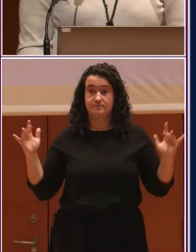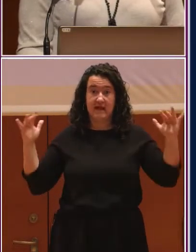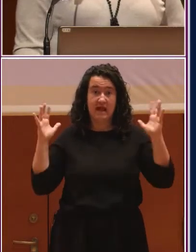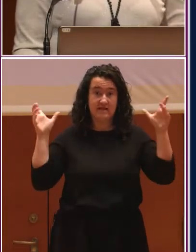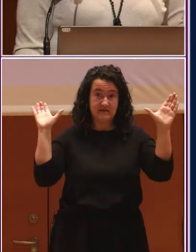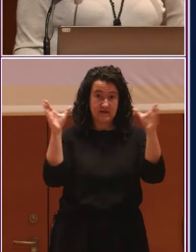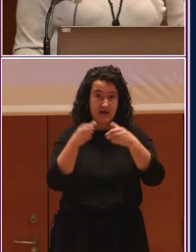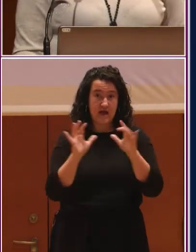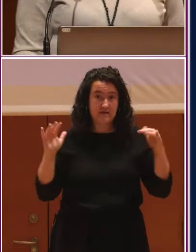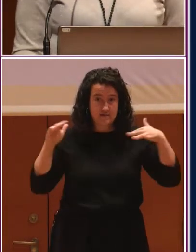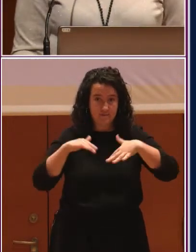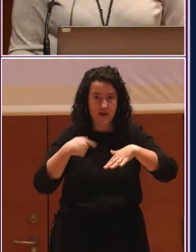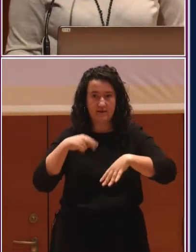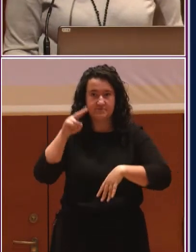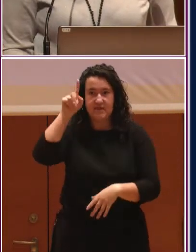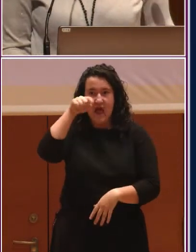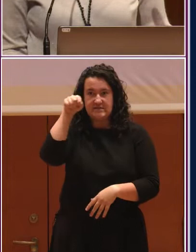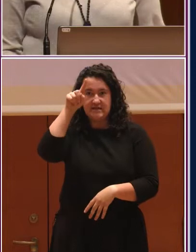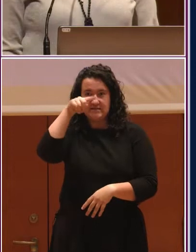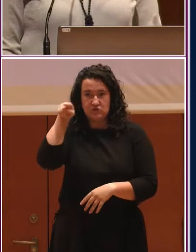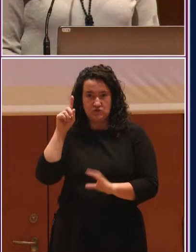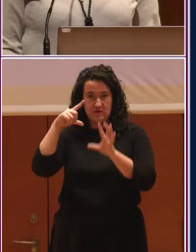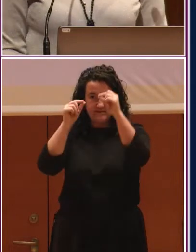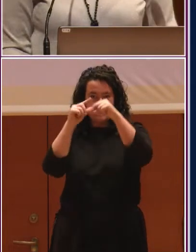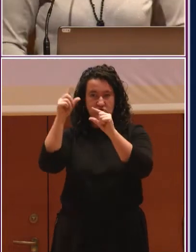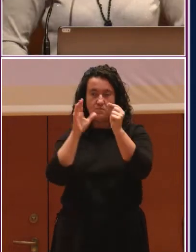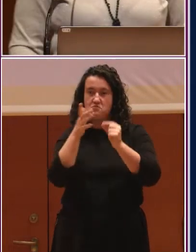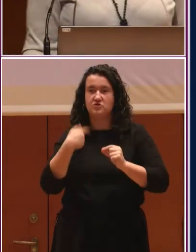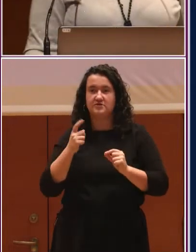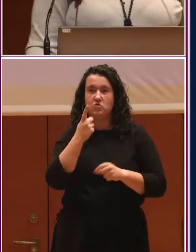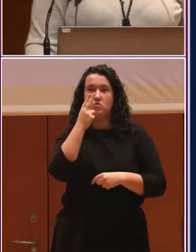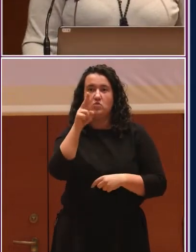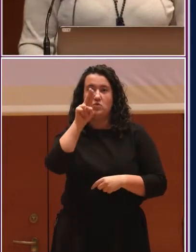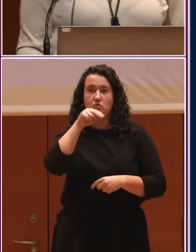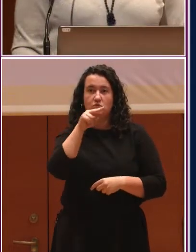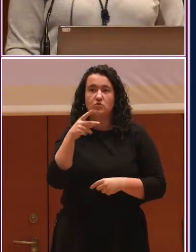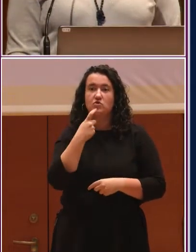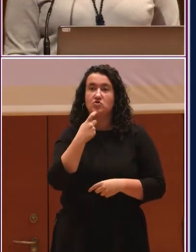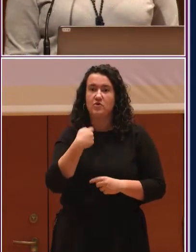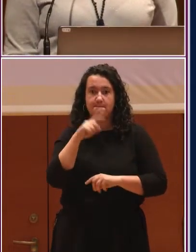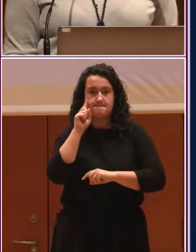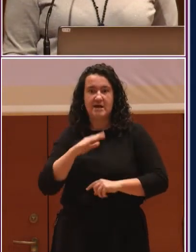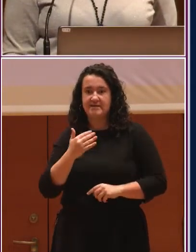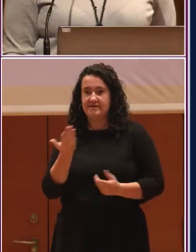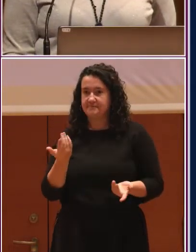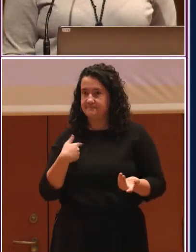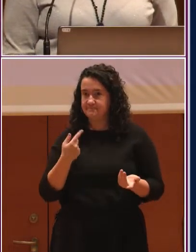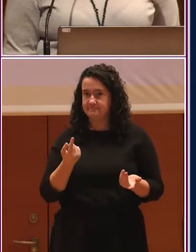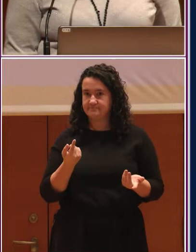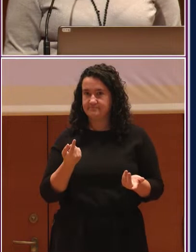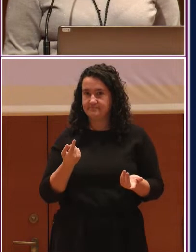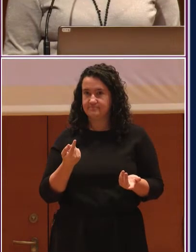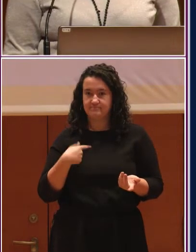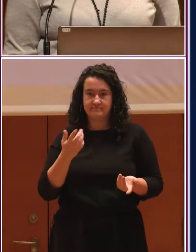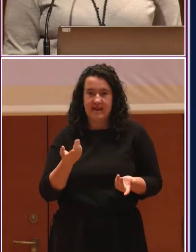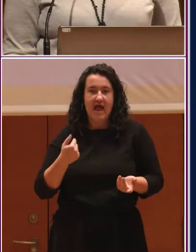Cruz Roja dónde se tratan distintos temas bueno aquí la palabra asamblea la hemos puesto con